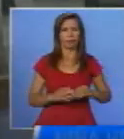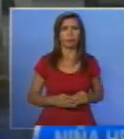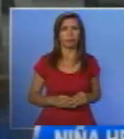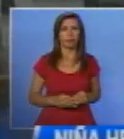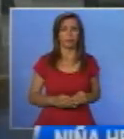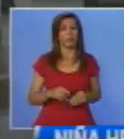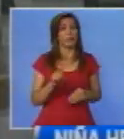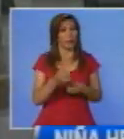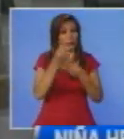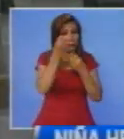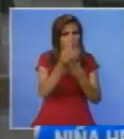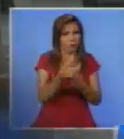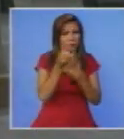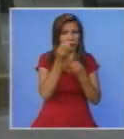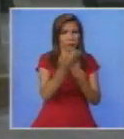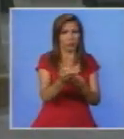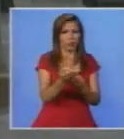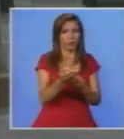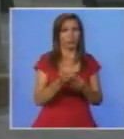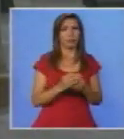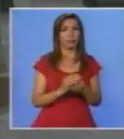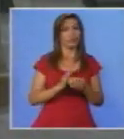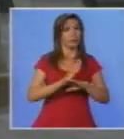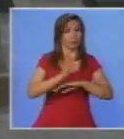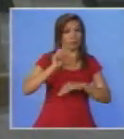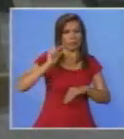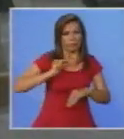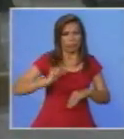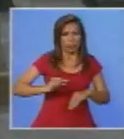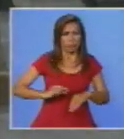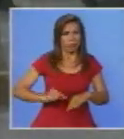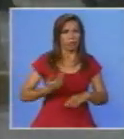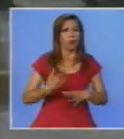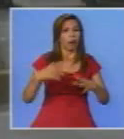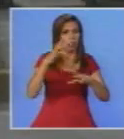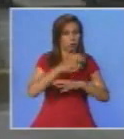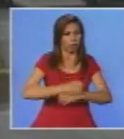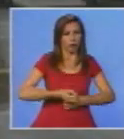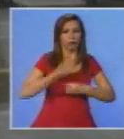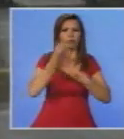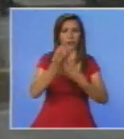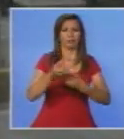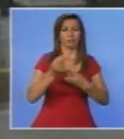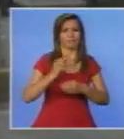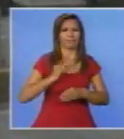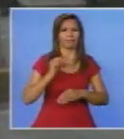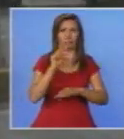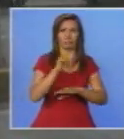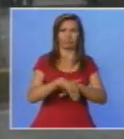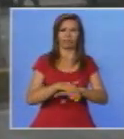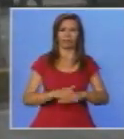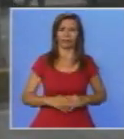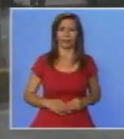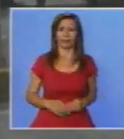es la información que les tenemos hasta el momento. Estaremos pendientes de lo que suceda en el transcurso del día. Buenas tardes.